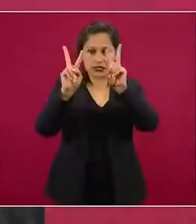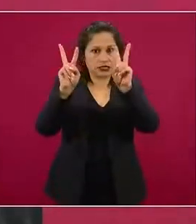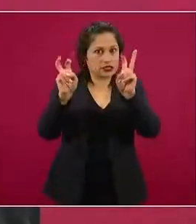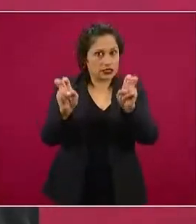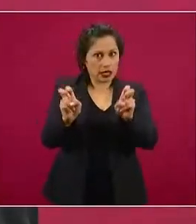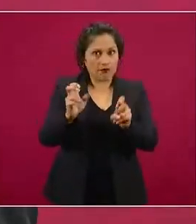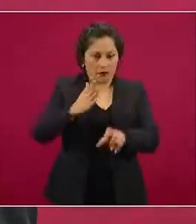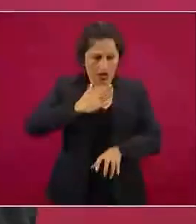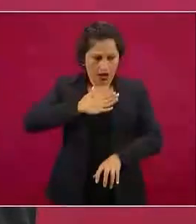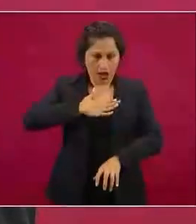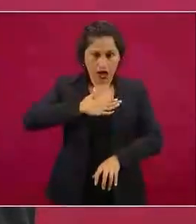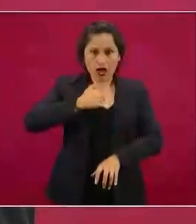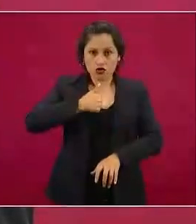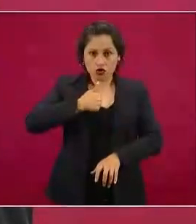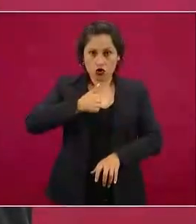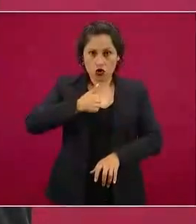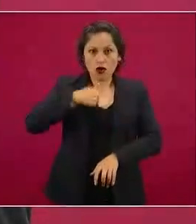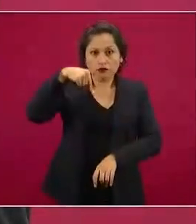se informa.